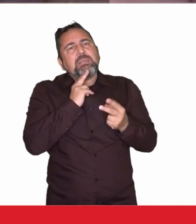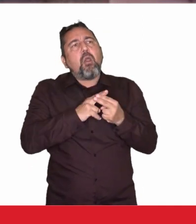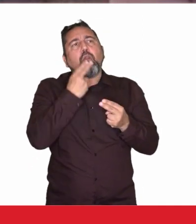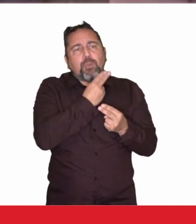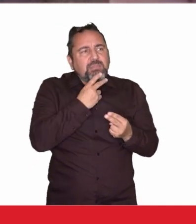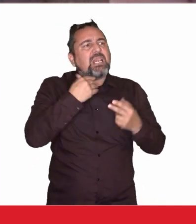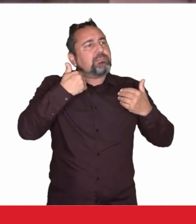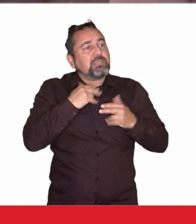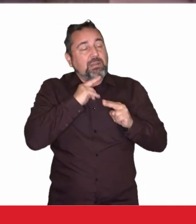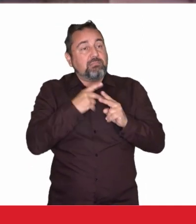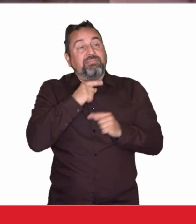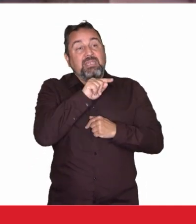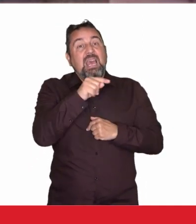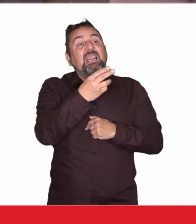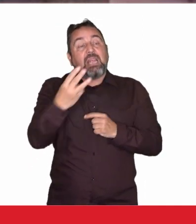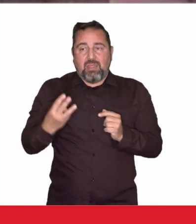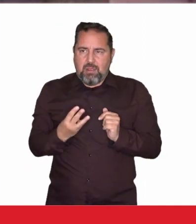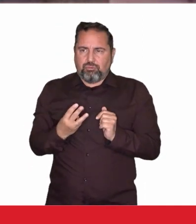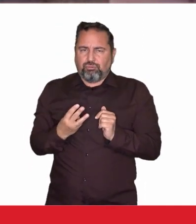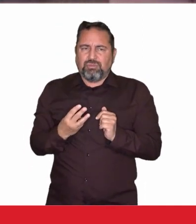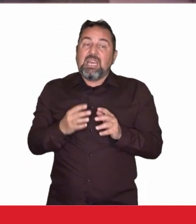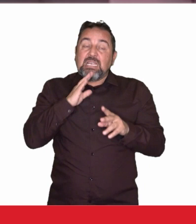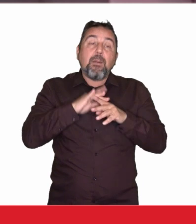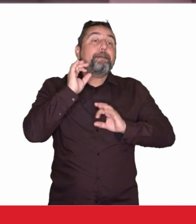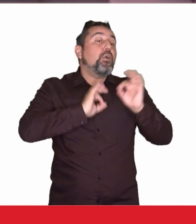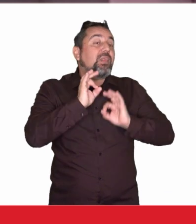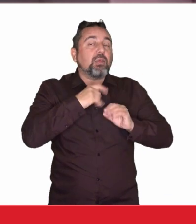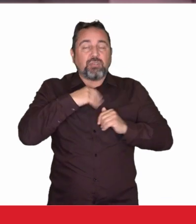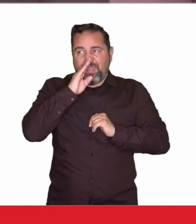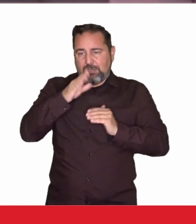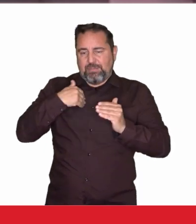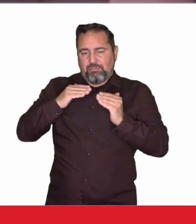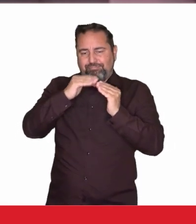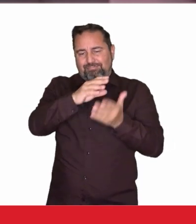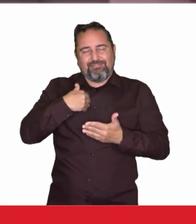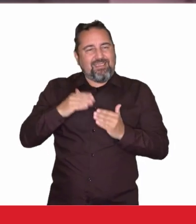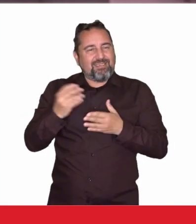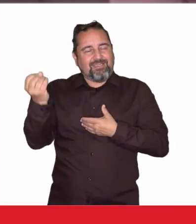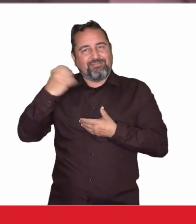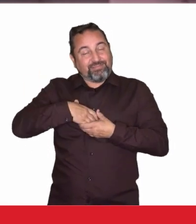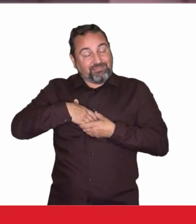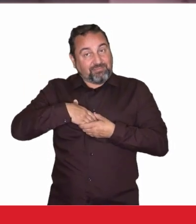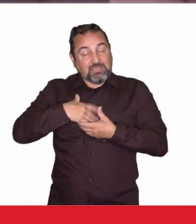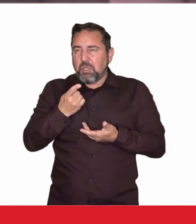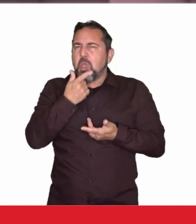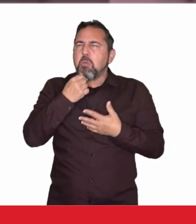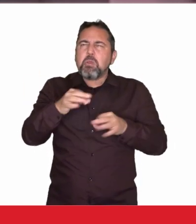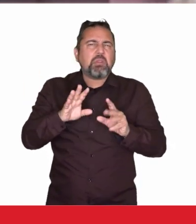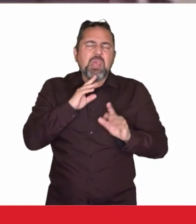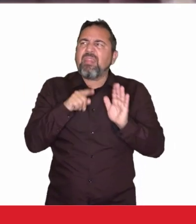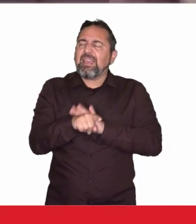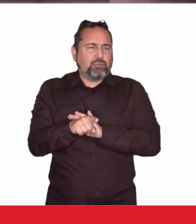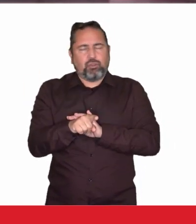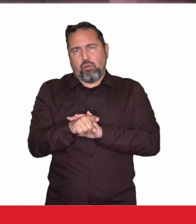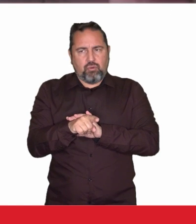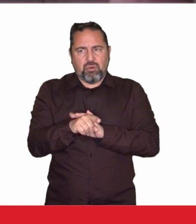lo tengo que llevar a compromisos y responsabilidades con terceros y qué porcentaje me lo llevo directamente a casa. ¿Sí?